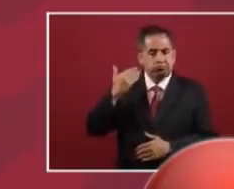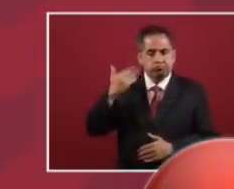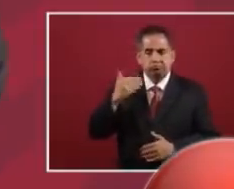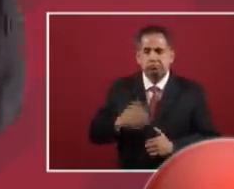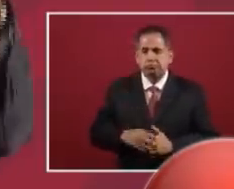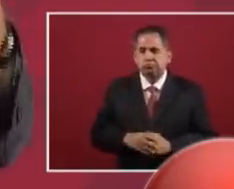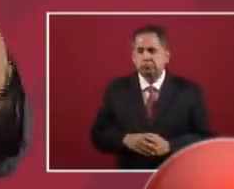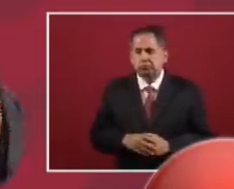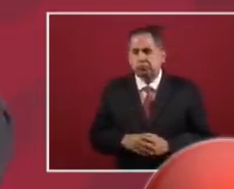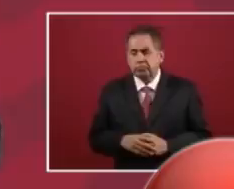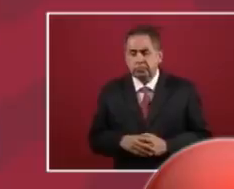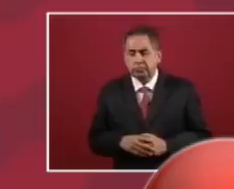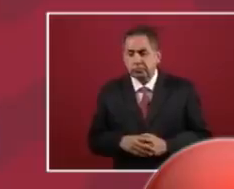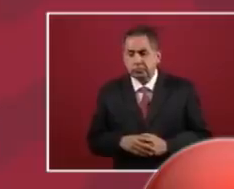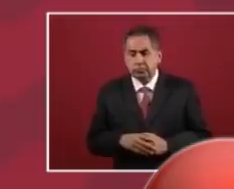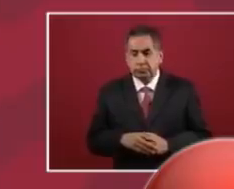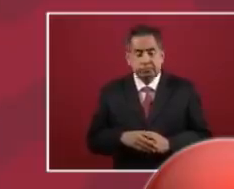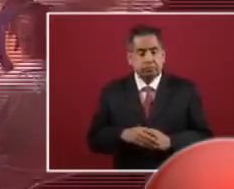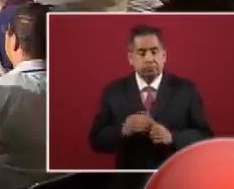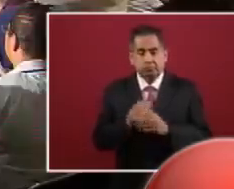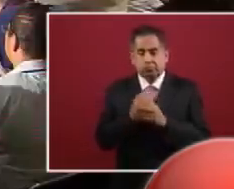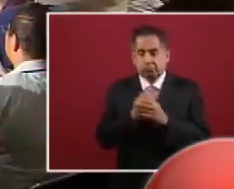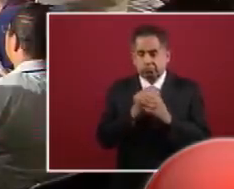se hacían acuerdos arriba